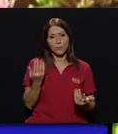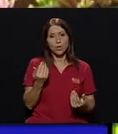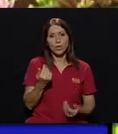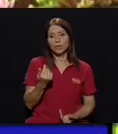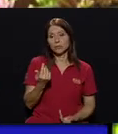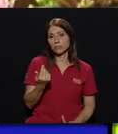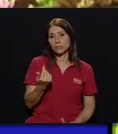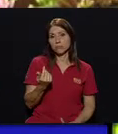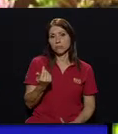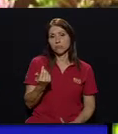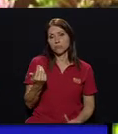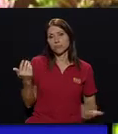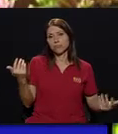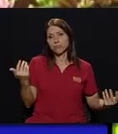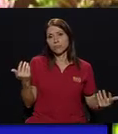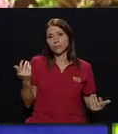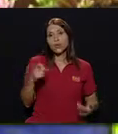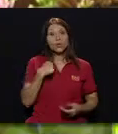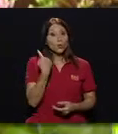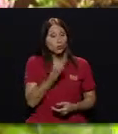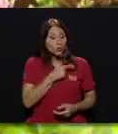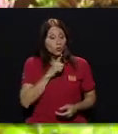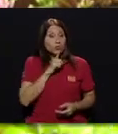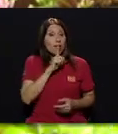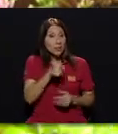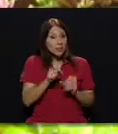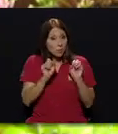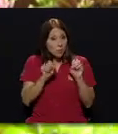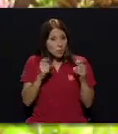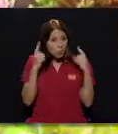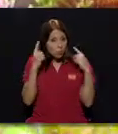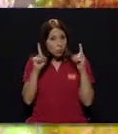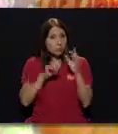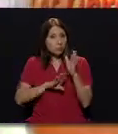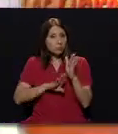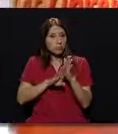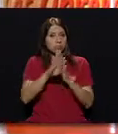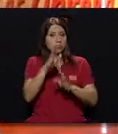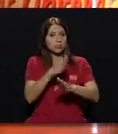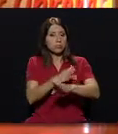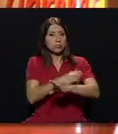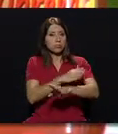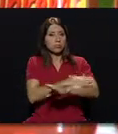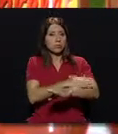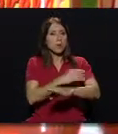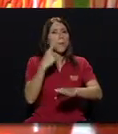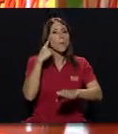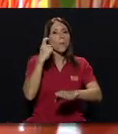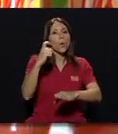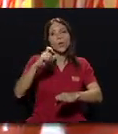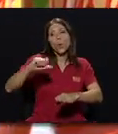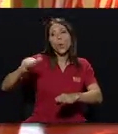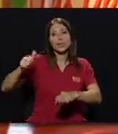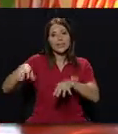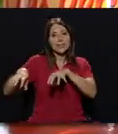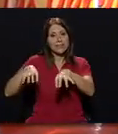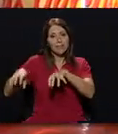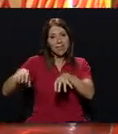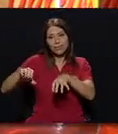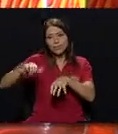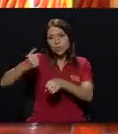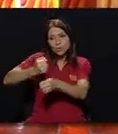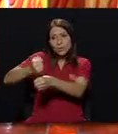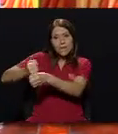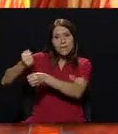Yo le digo que hemos salido adelante porque se han hecho otras actividades, han habido